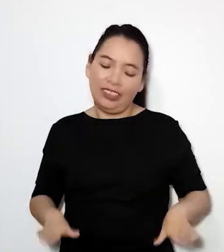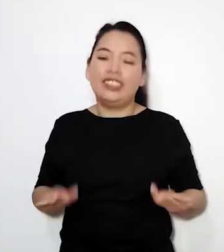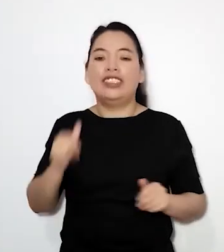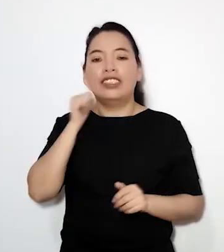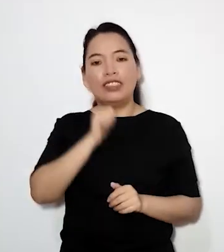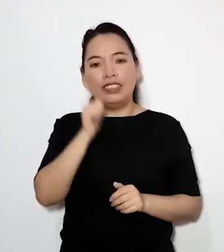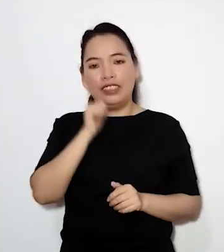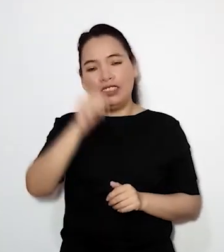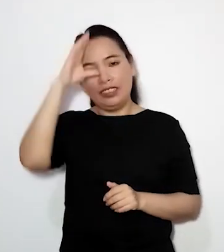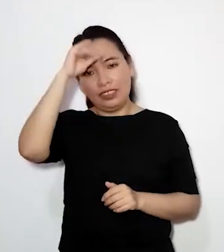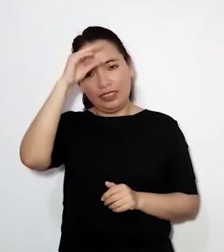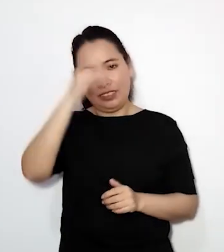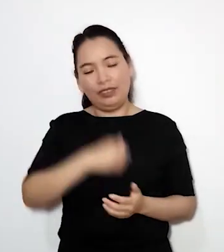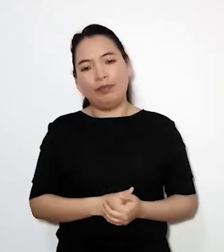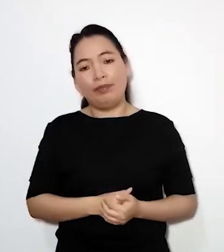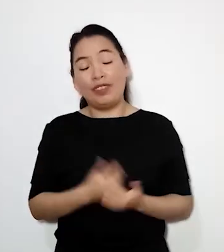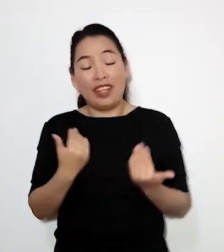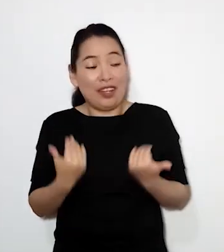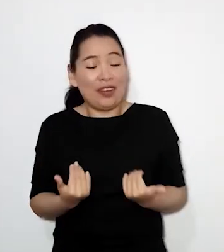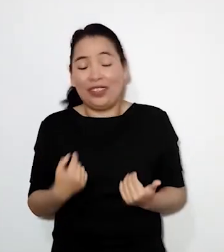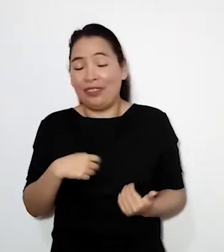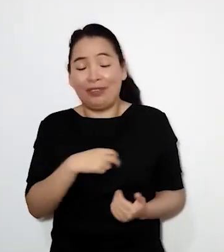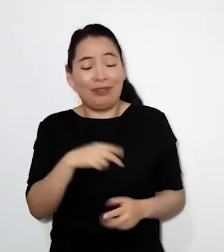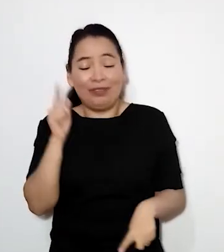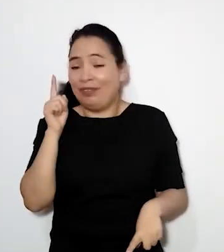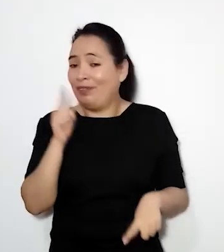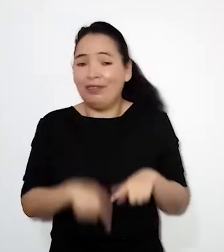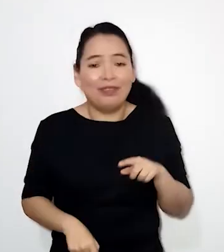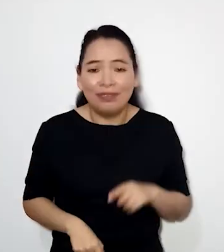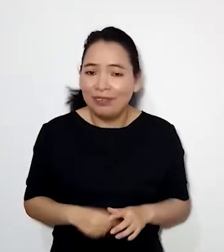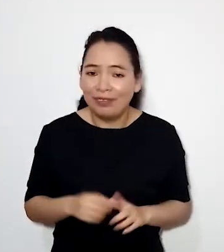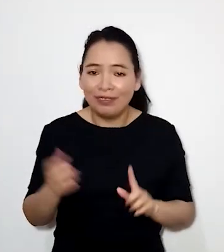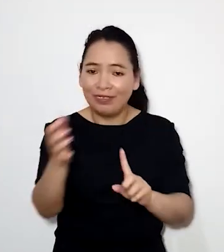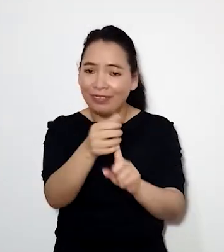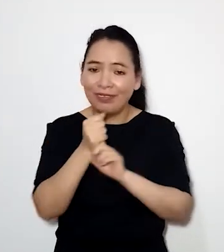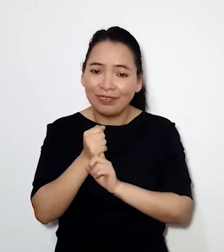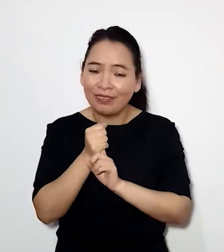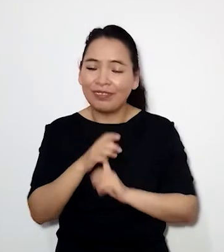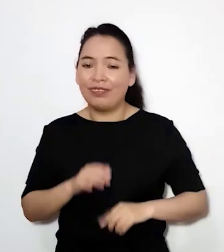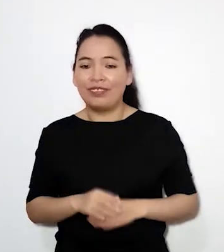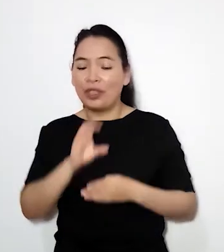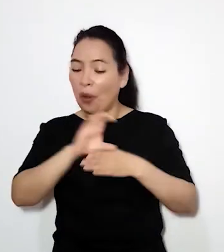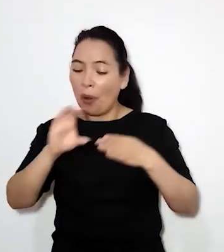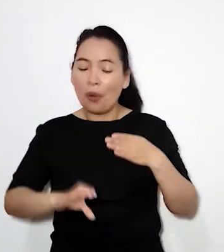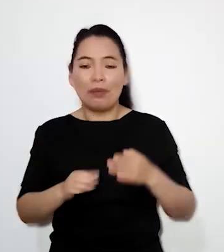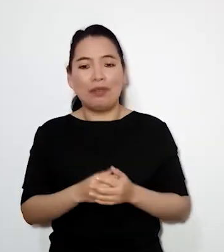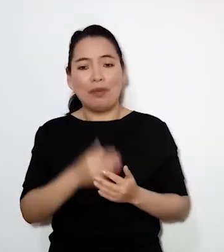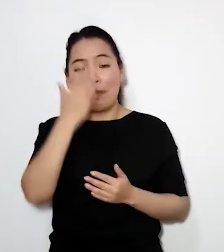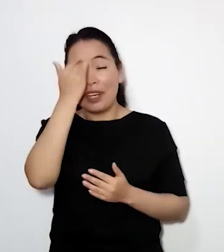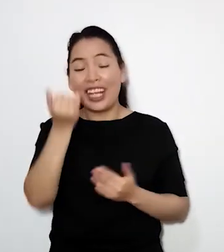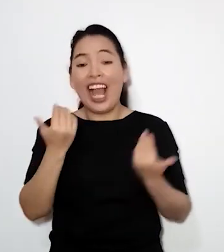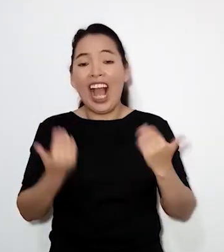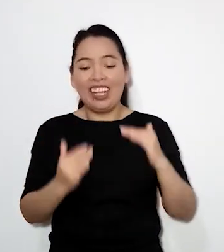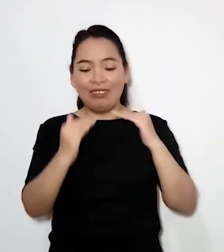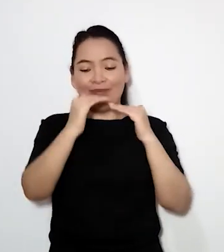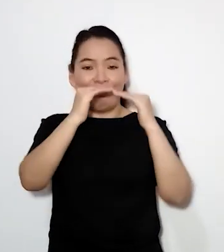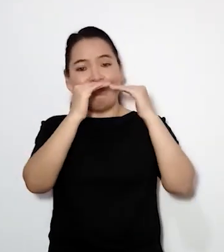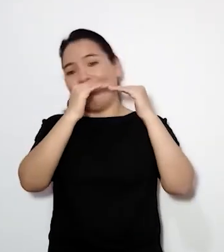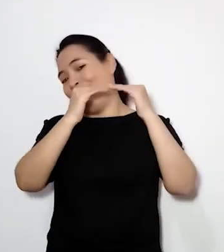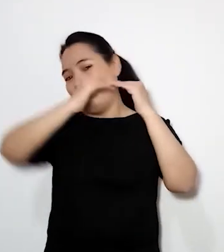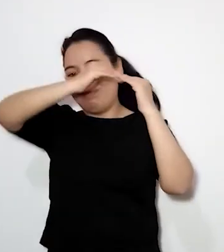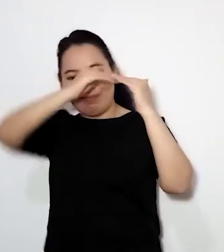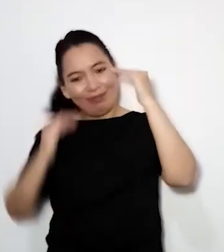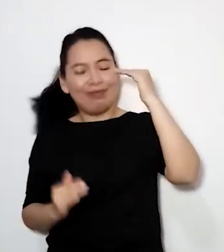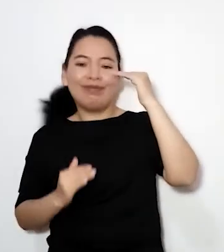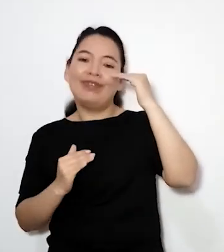porque nos damos cuenta que las inequidades que excluyen siguen presentes y con